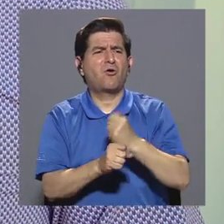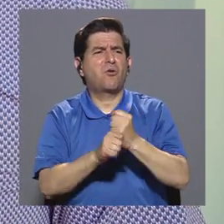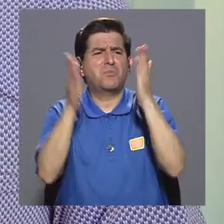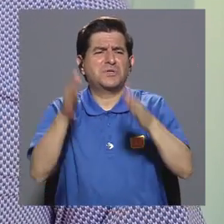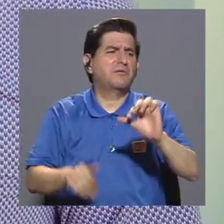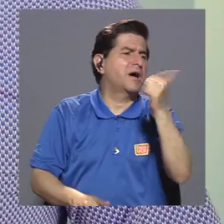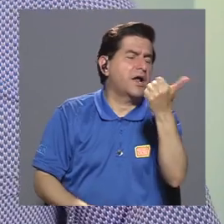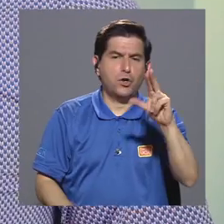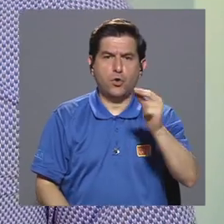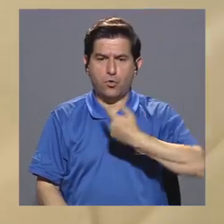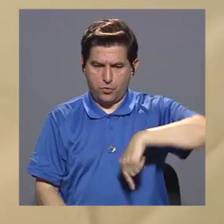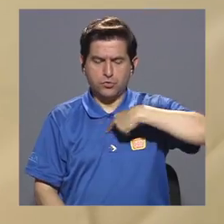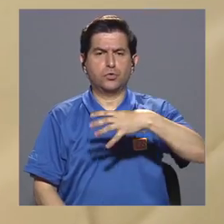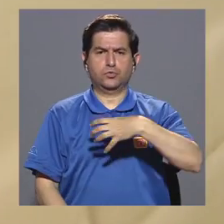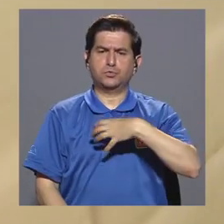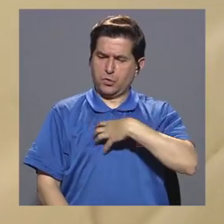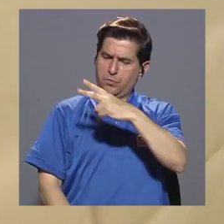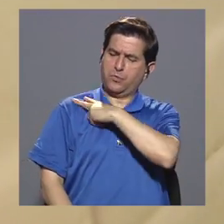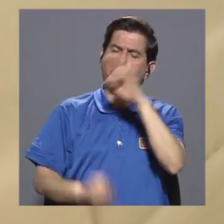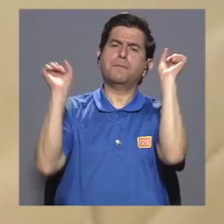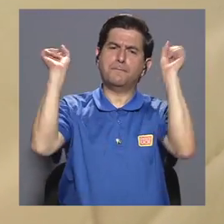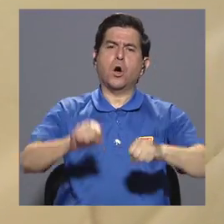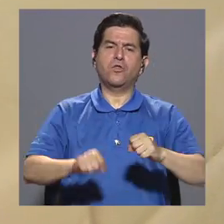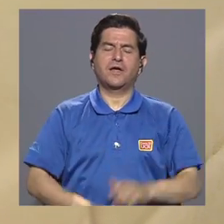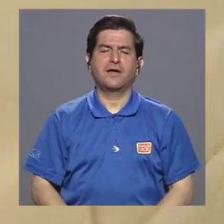empleados. También nosotros podemos ser nuestros propios jefes.